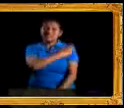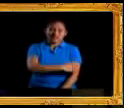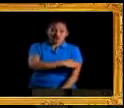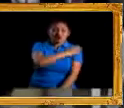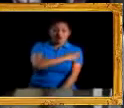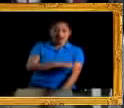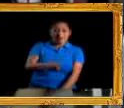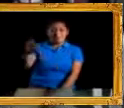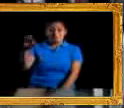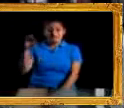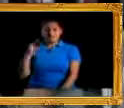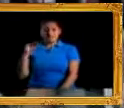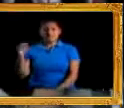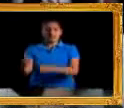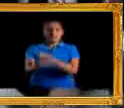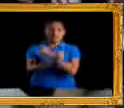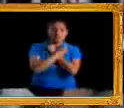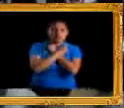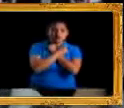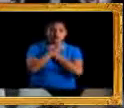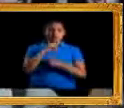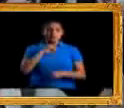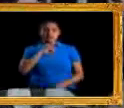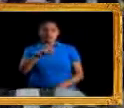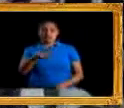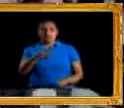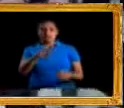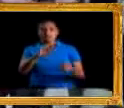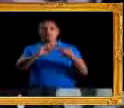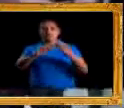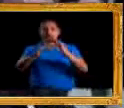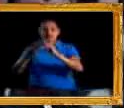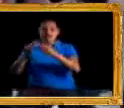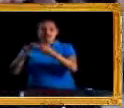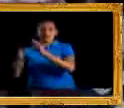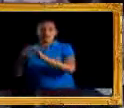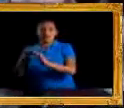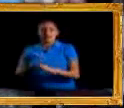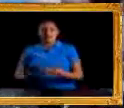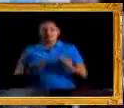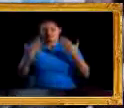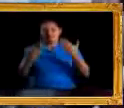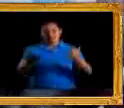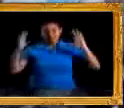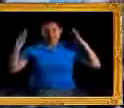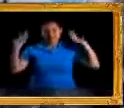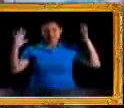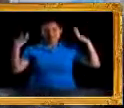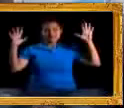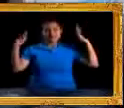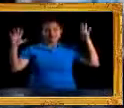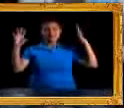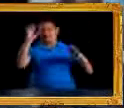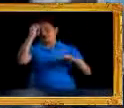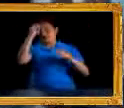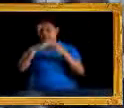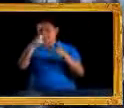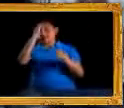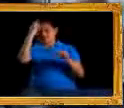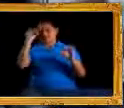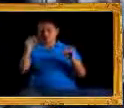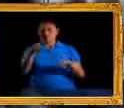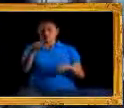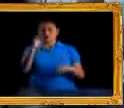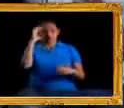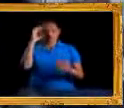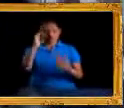Misericordia, paz y amor te sean multiplicadas. Dale palmas al Rey de Reyes si tú lo crees, porque